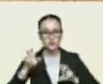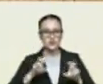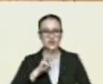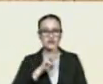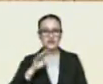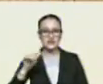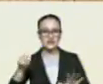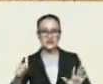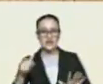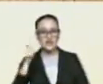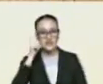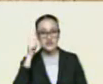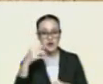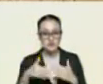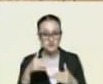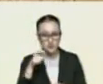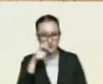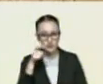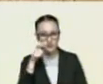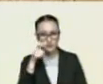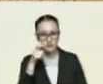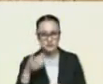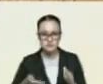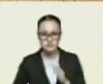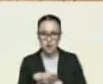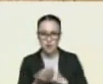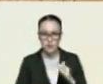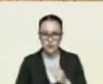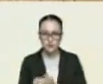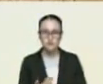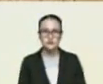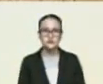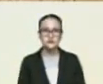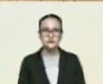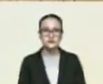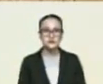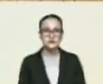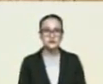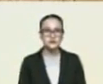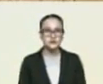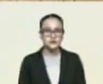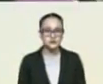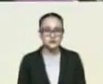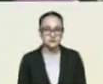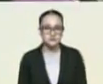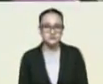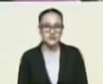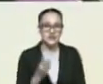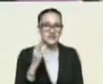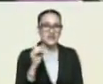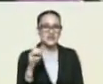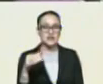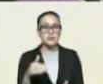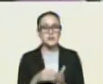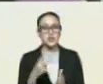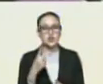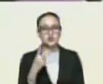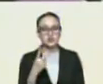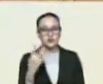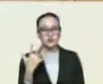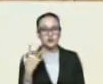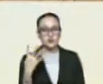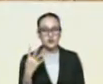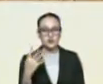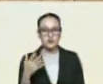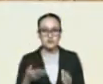36 días de seguimiento en medios impresos y virtuales. La producción de 30.274 máquinas de